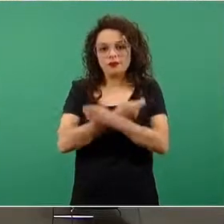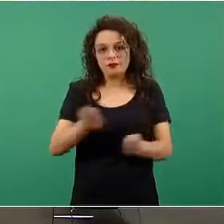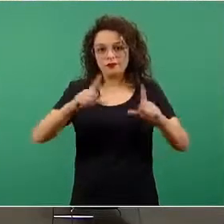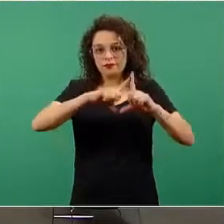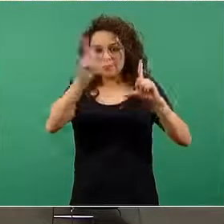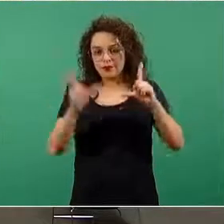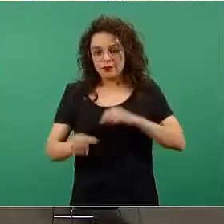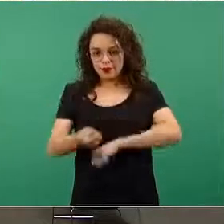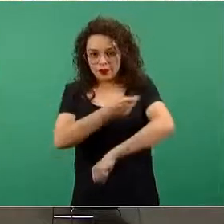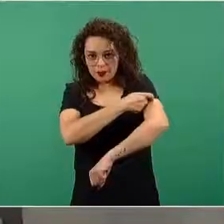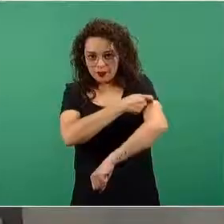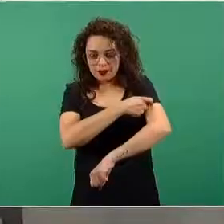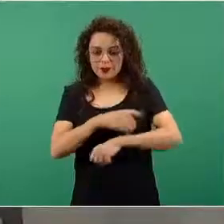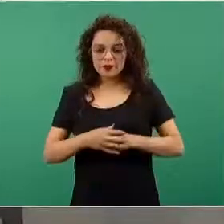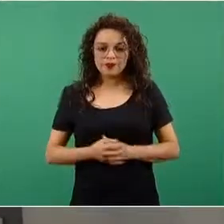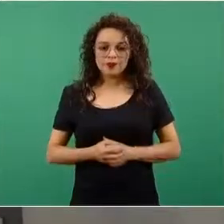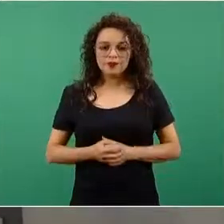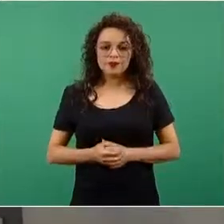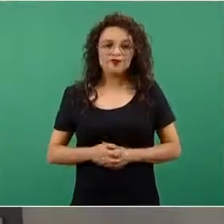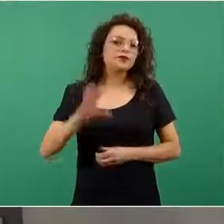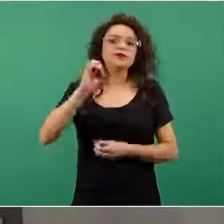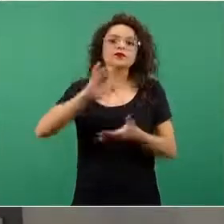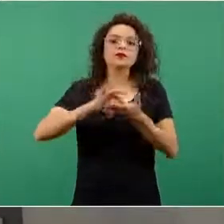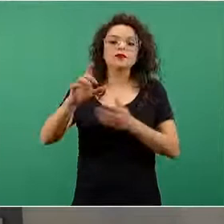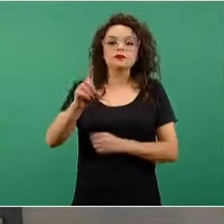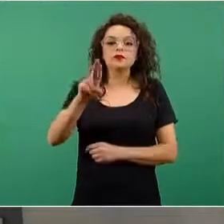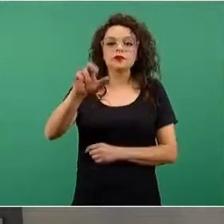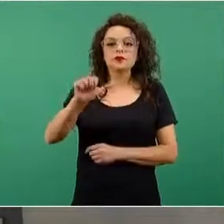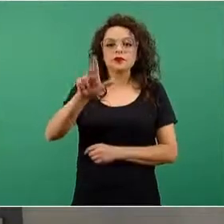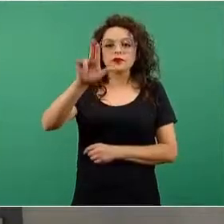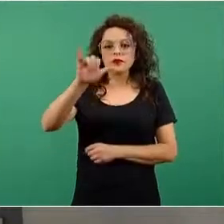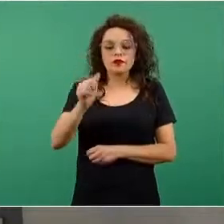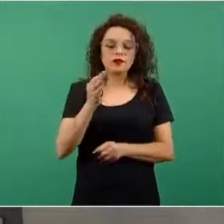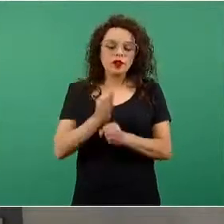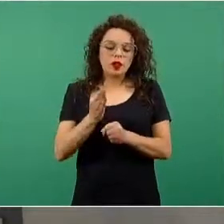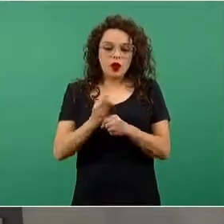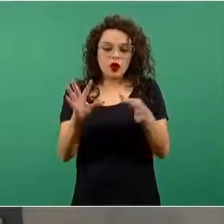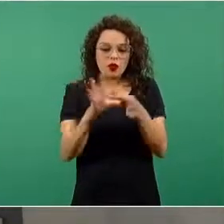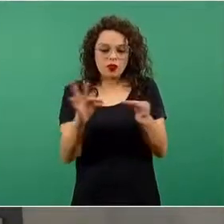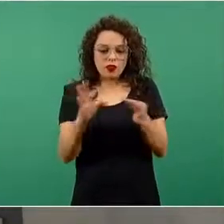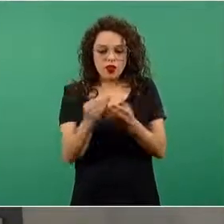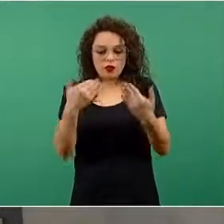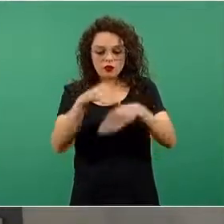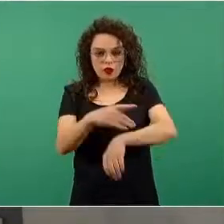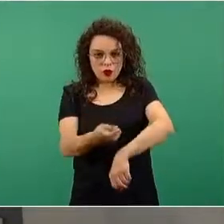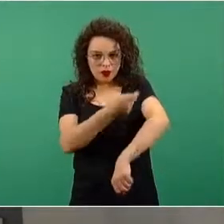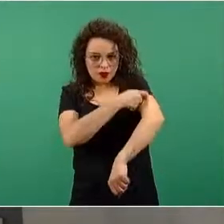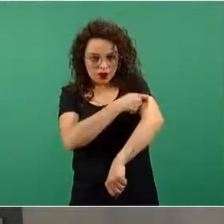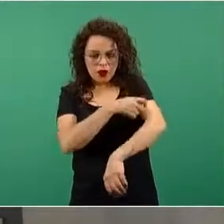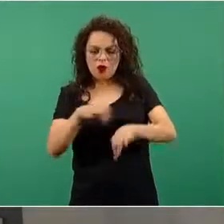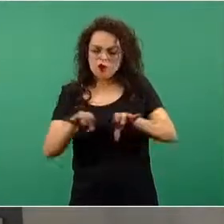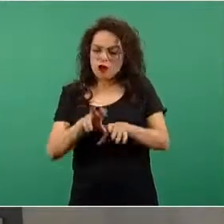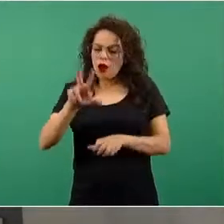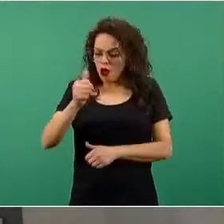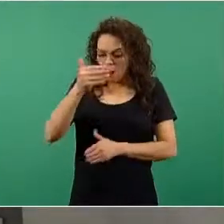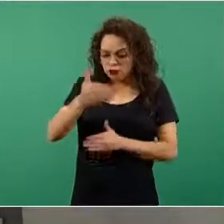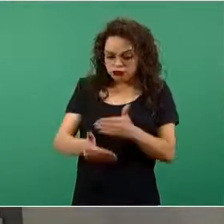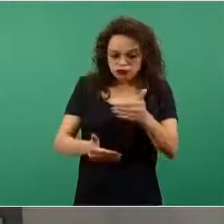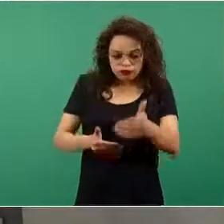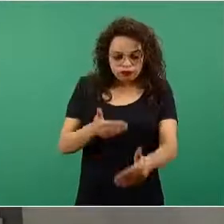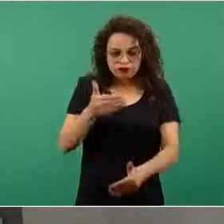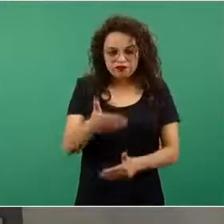Gracias, doctora Lomía. Vamos a hablar de vacunas, vamos a darle seguimiento a cómo va avanzando el plan